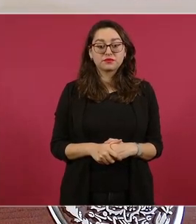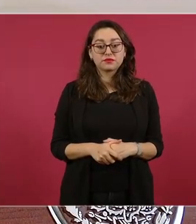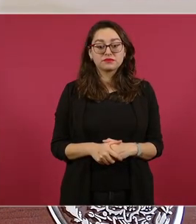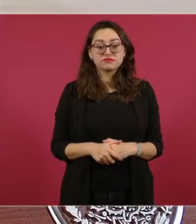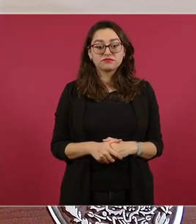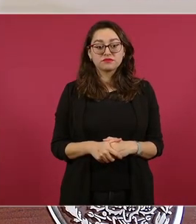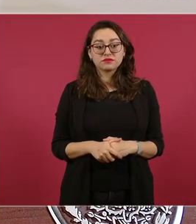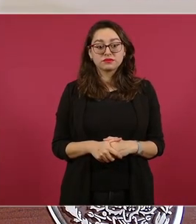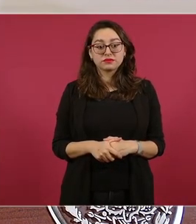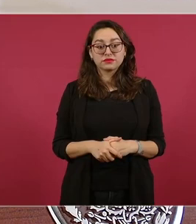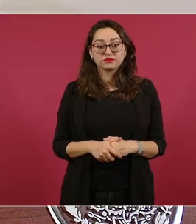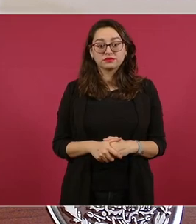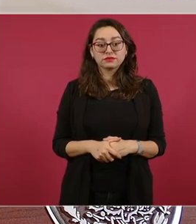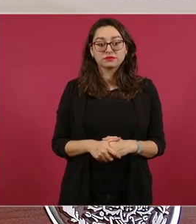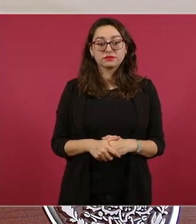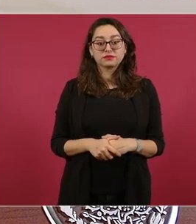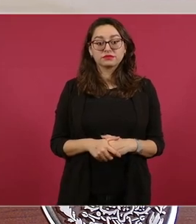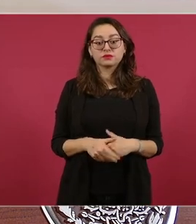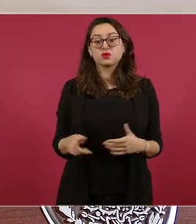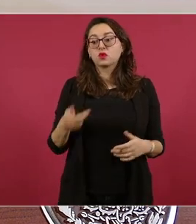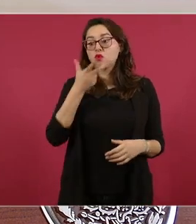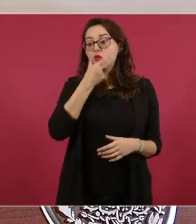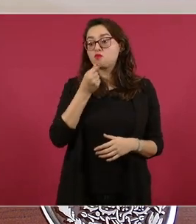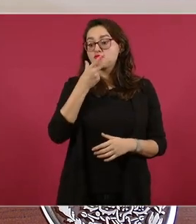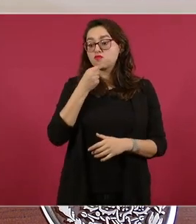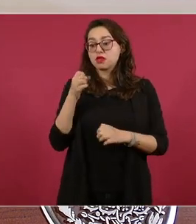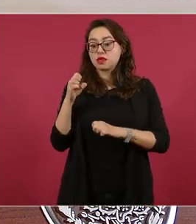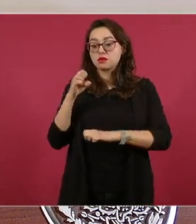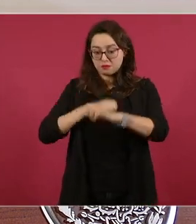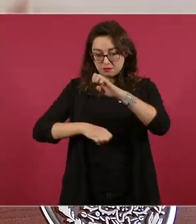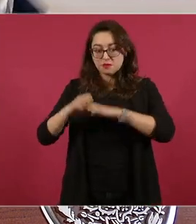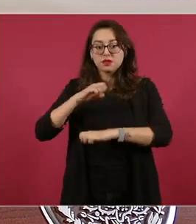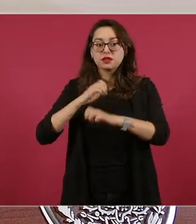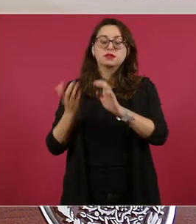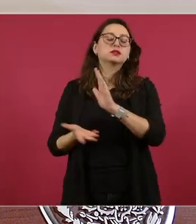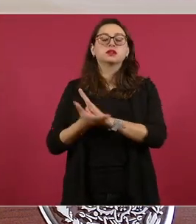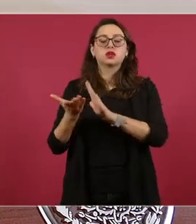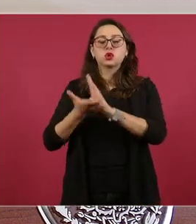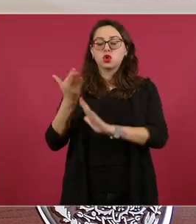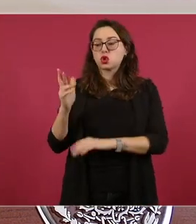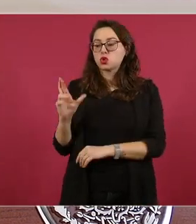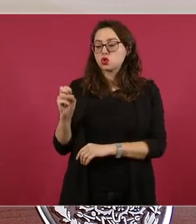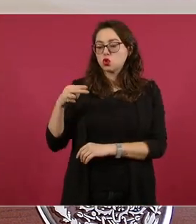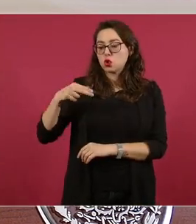empresario de la construcción, Rolando se llama, que ahora tienen